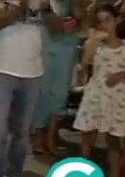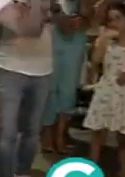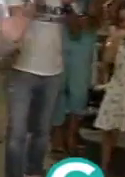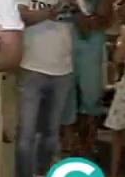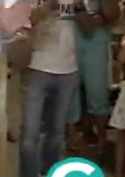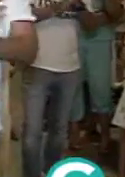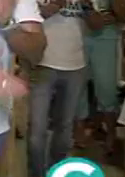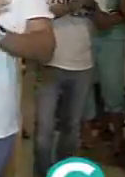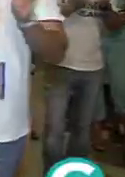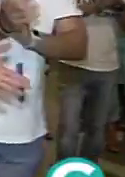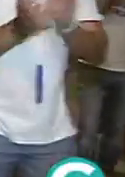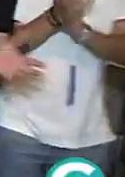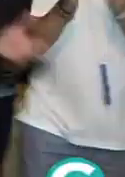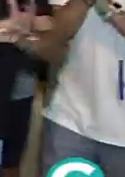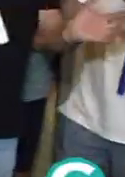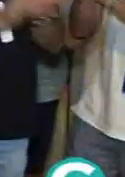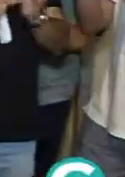llamar.